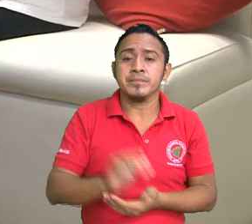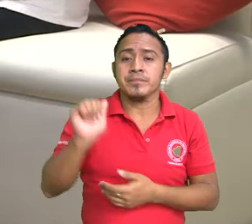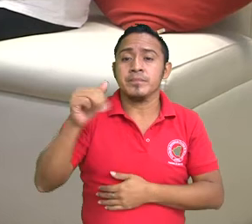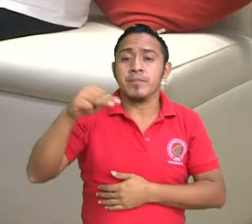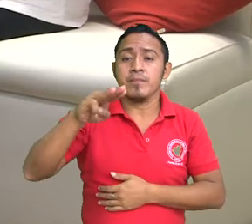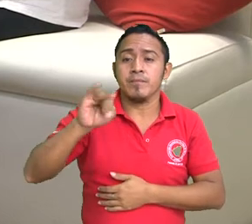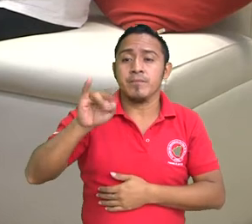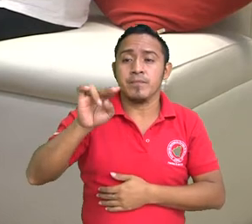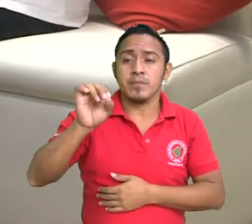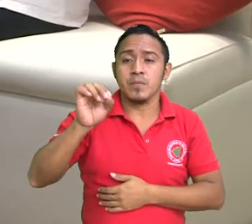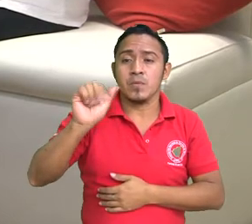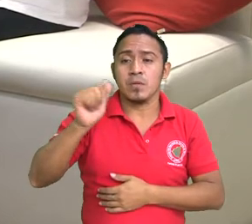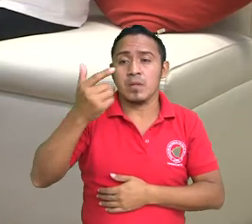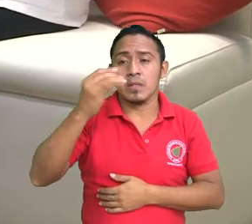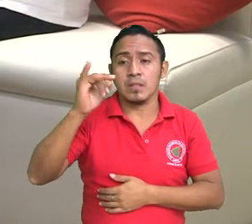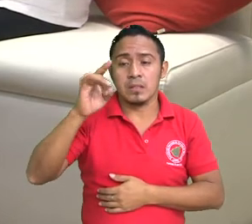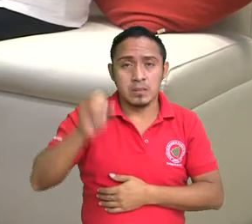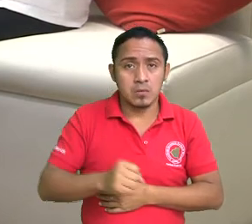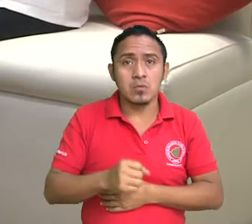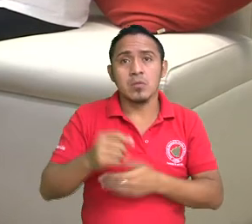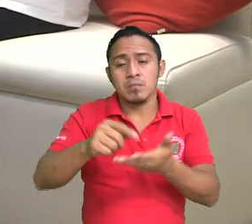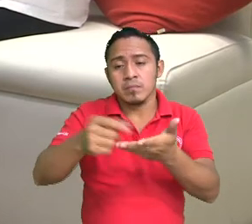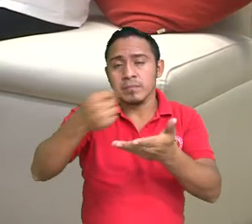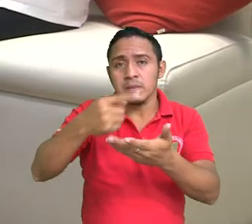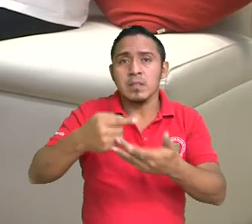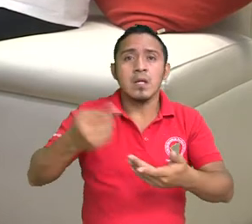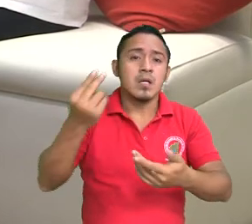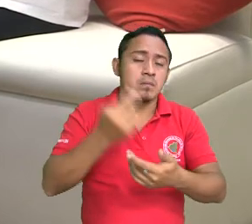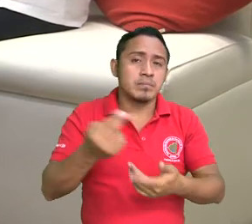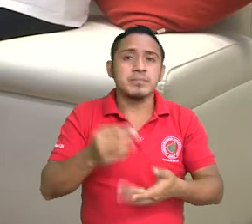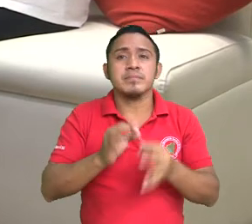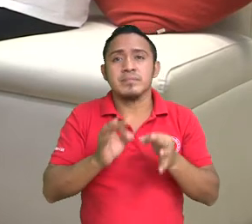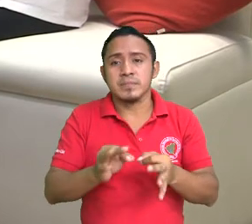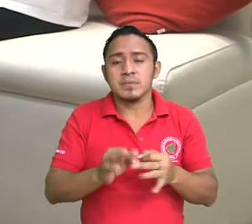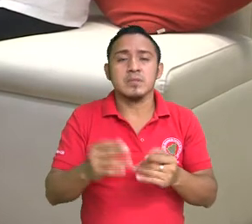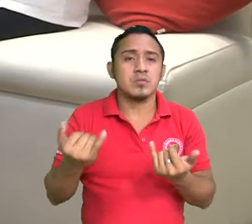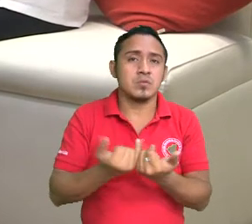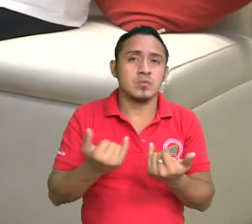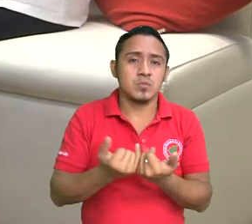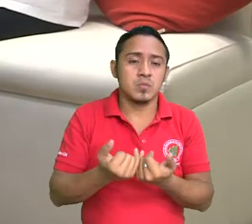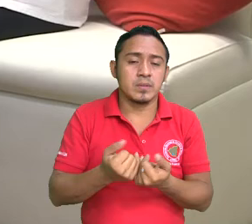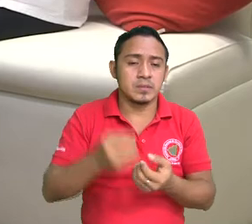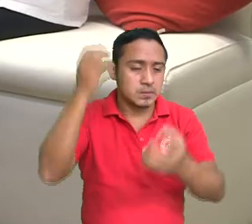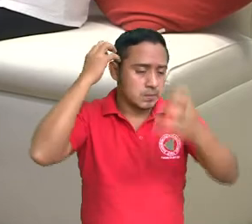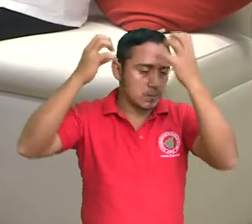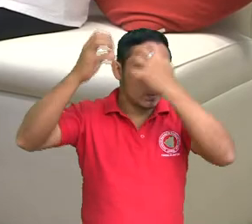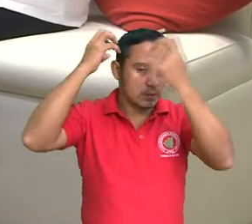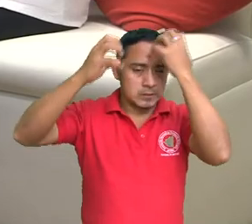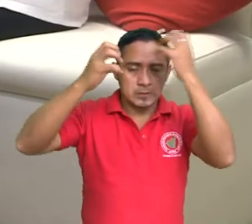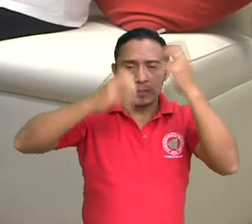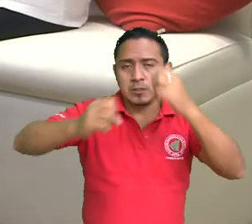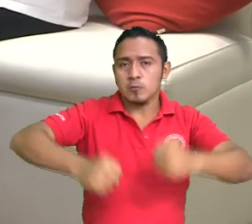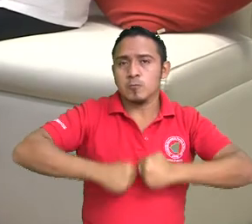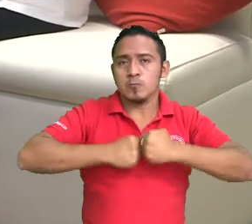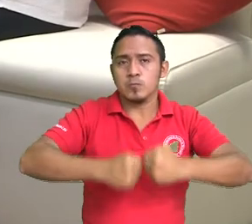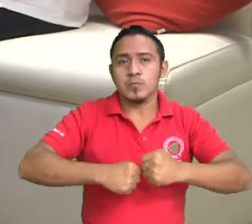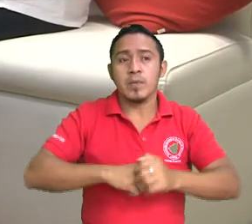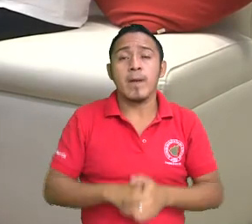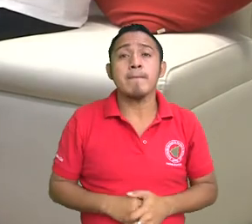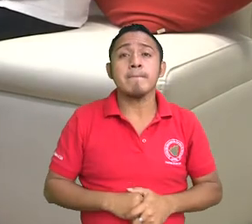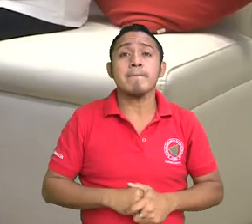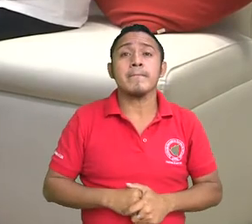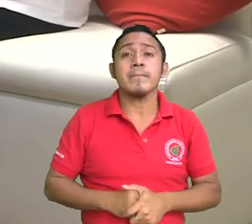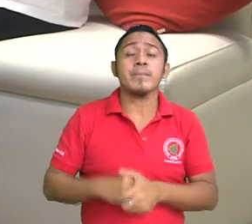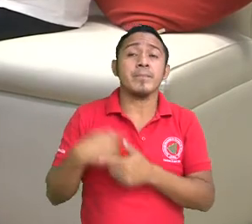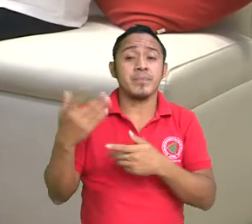aminoácidos esenciales tomados y tratamiento aplicado, así como champú para fortalecer la hebra de pelo. Entonces